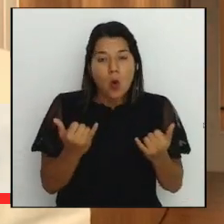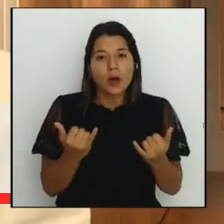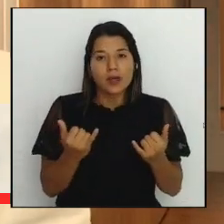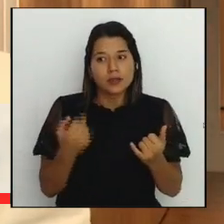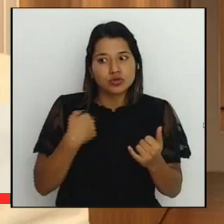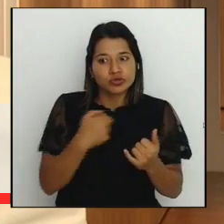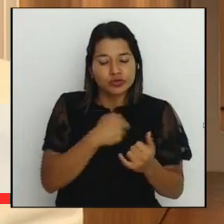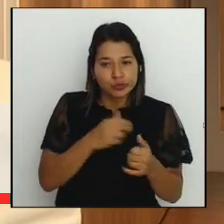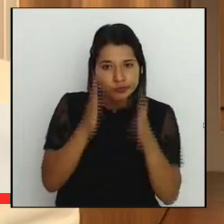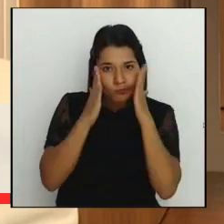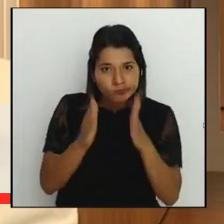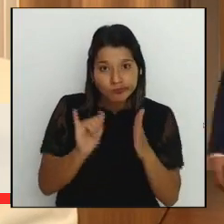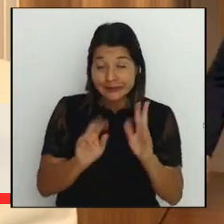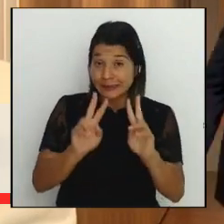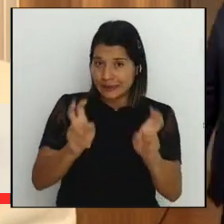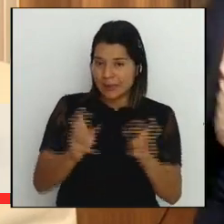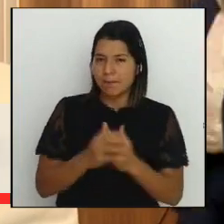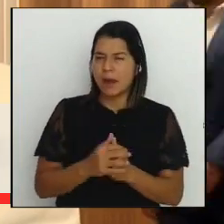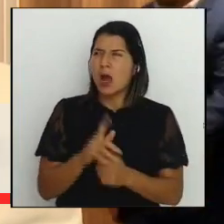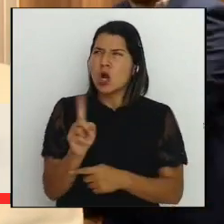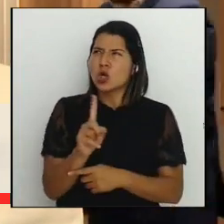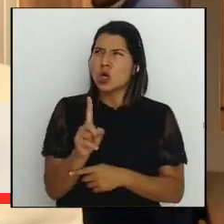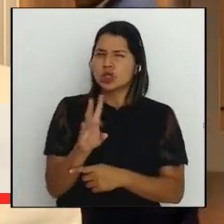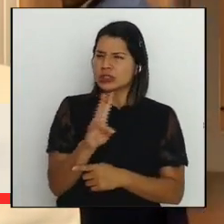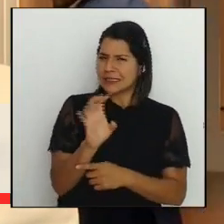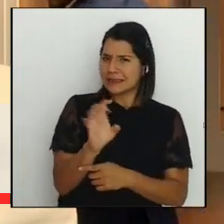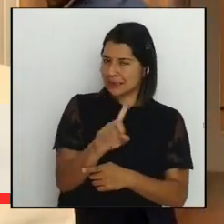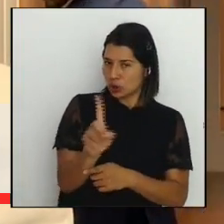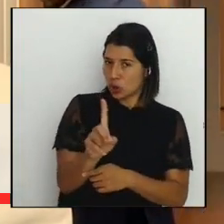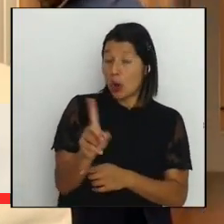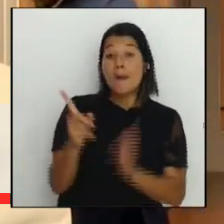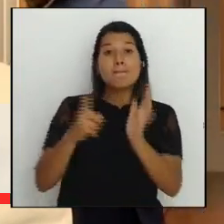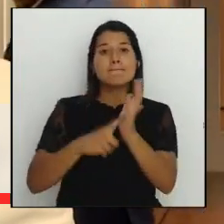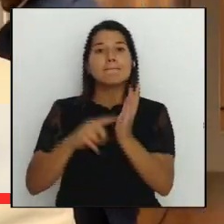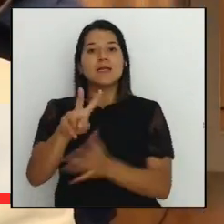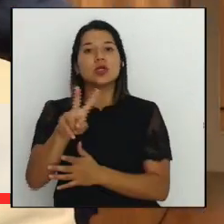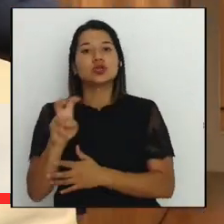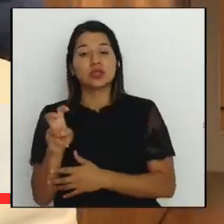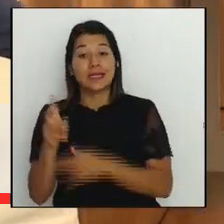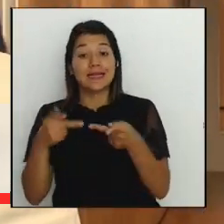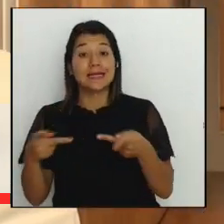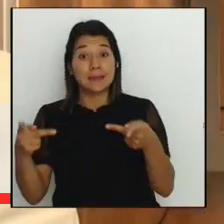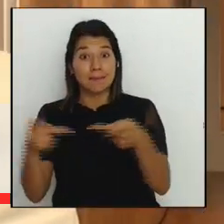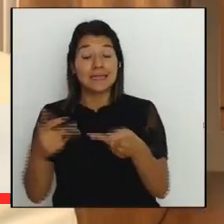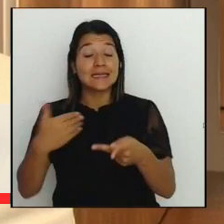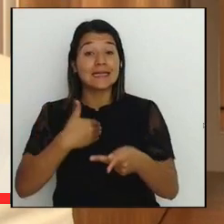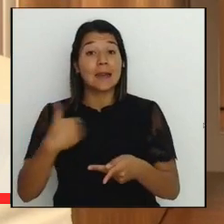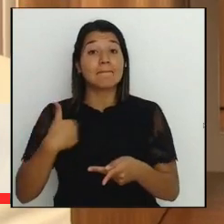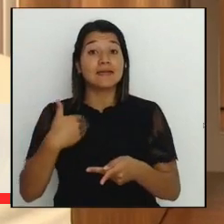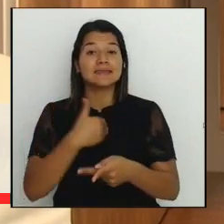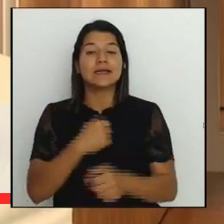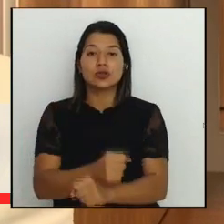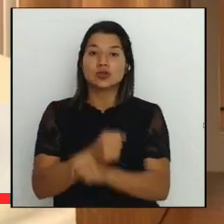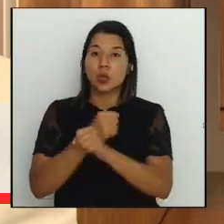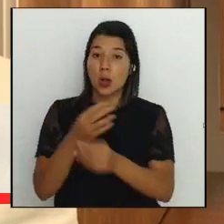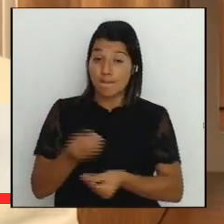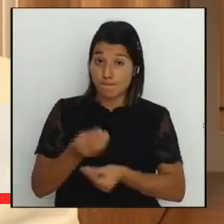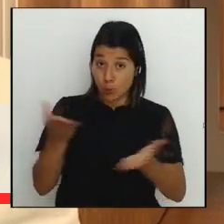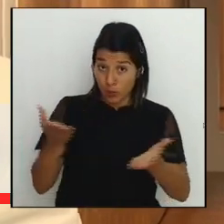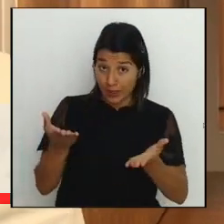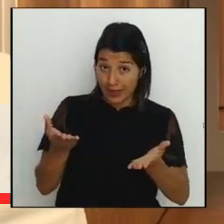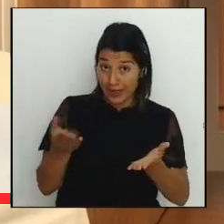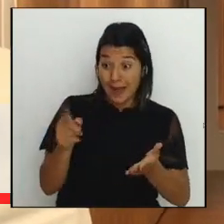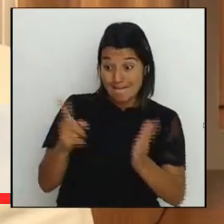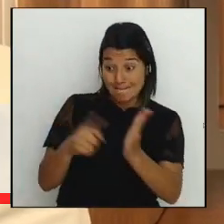son 700, son 1,200 plazas las que dispone el Ministerio de Seguridad Pública. De esas, solo